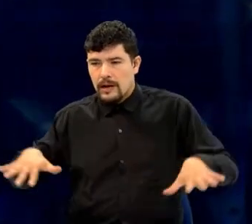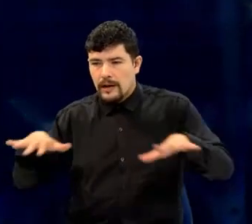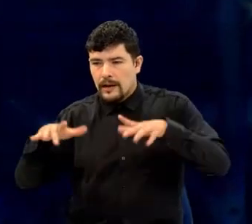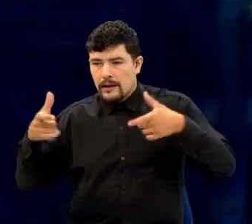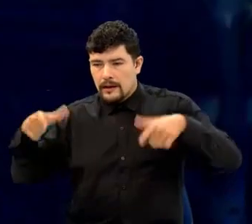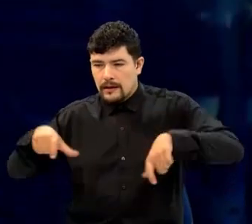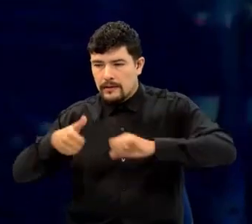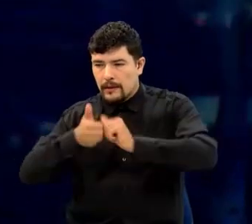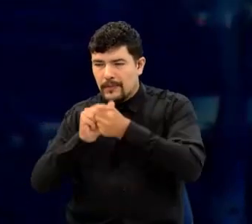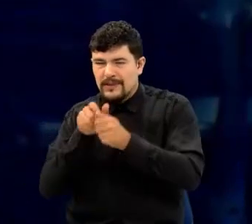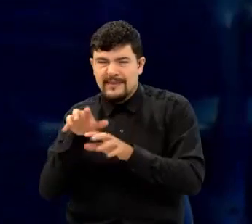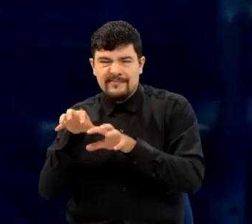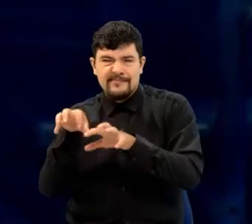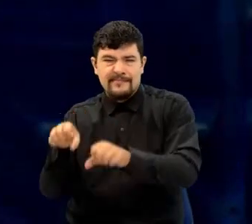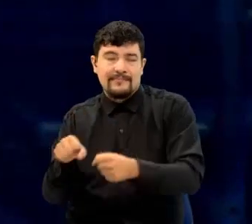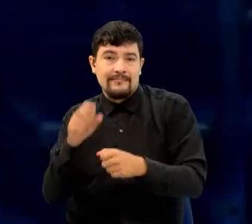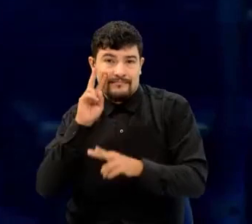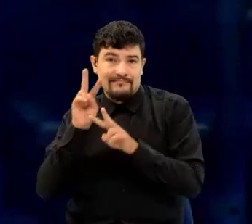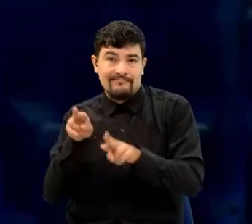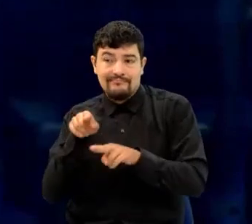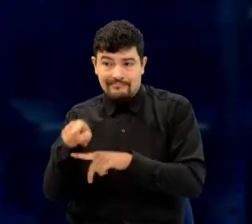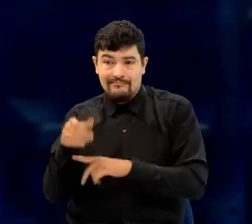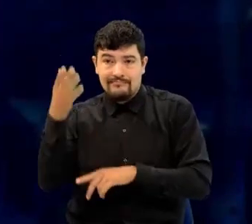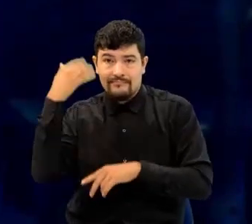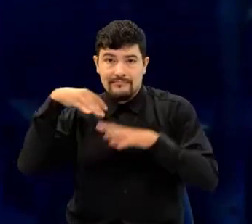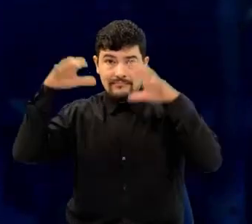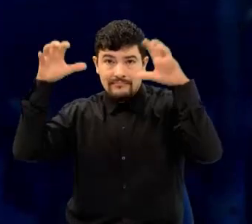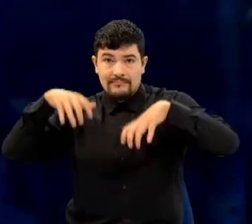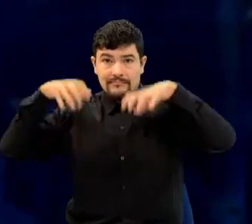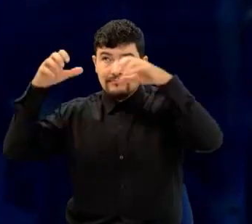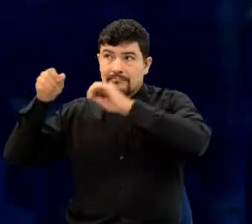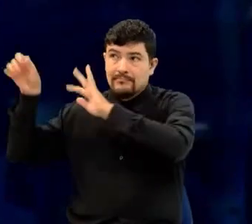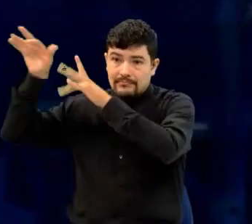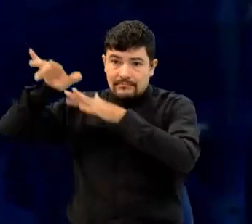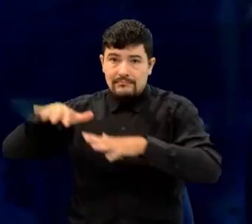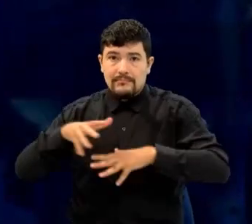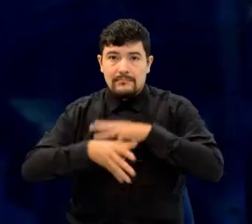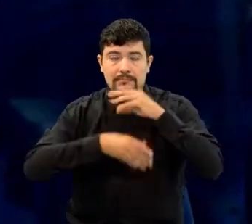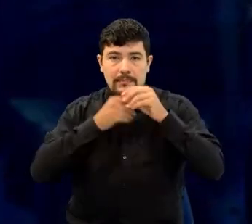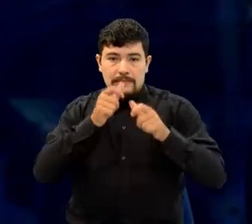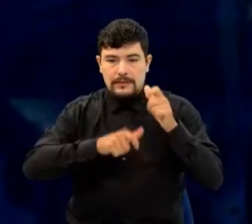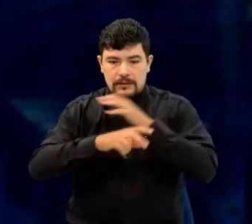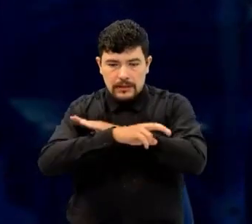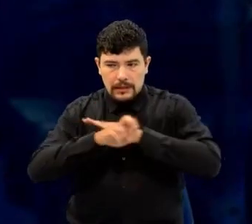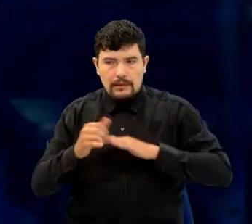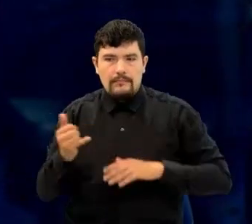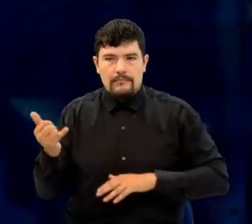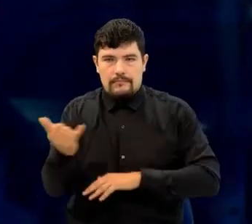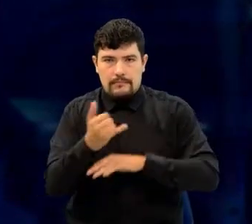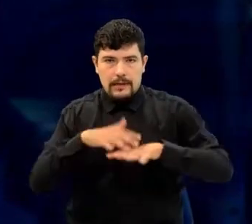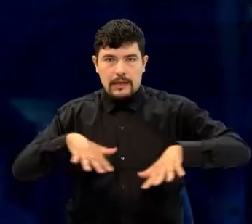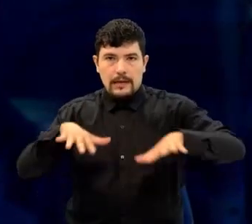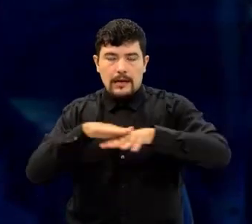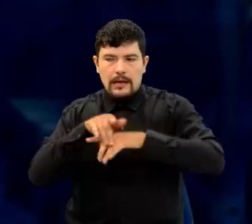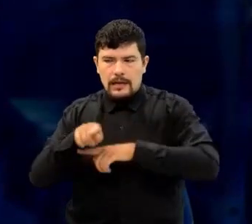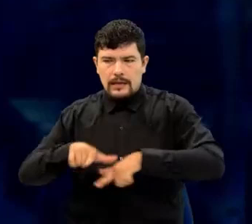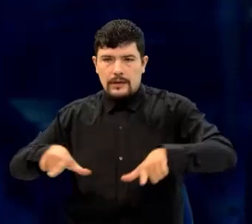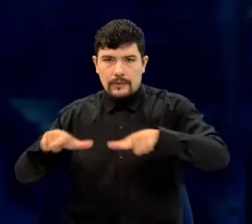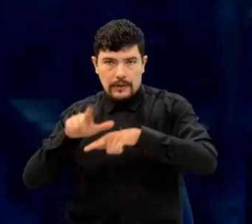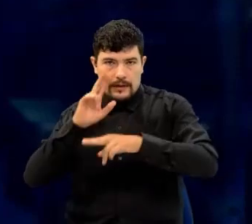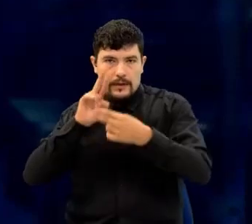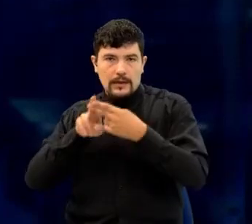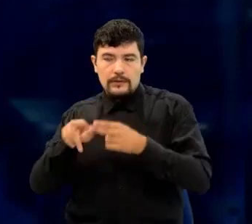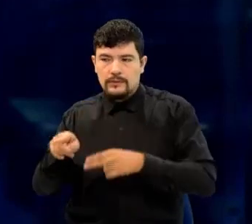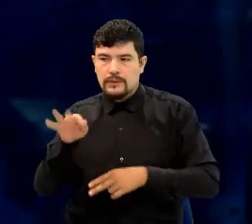del sector. Aseguran que las lluvias han ocasionado deslizamientos de tierra y los ladrones también han hecho de las suyas. Allí en el lugar de la noticia está